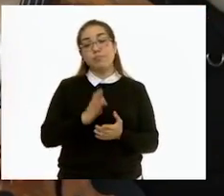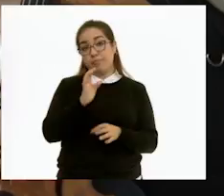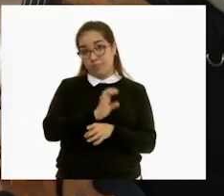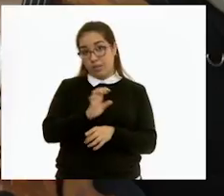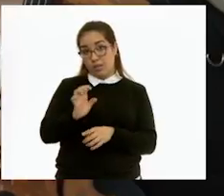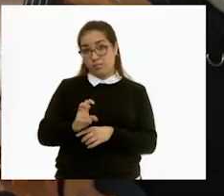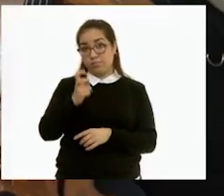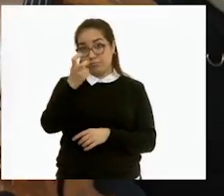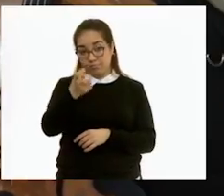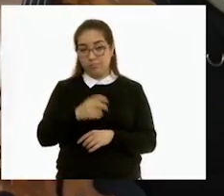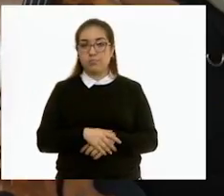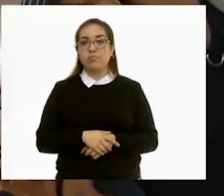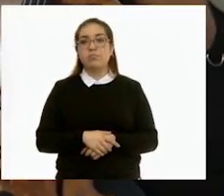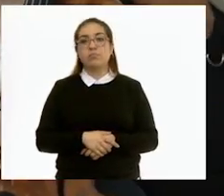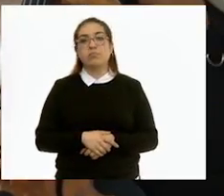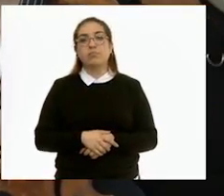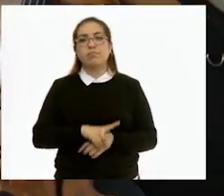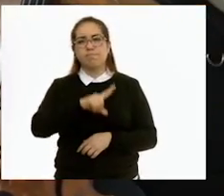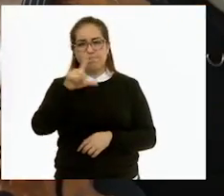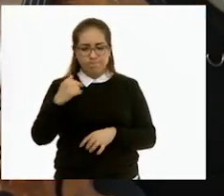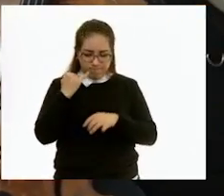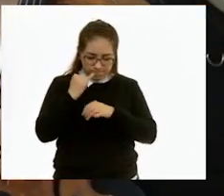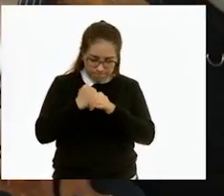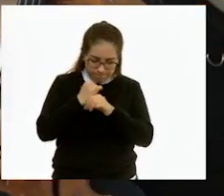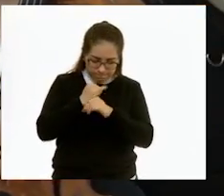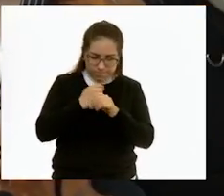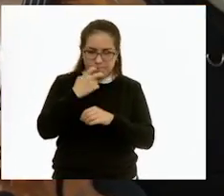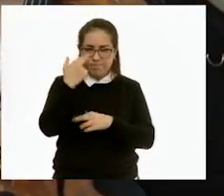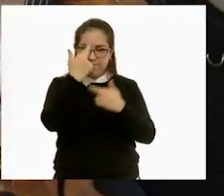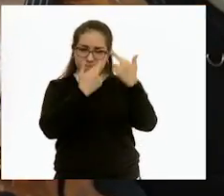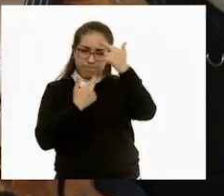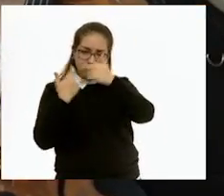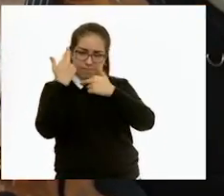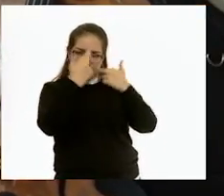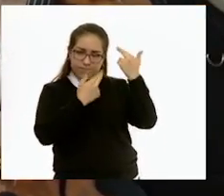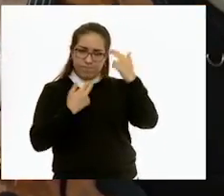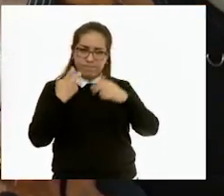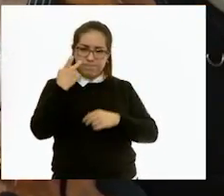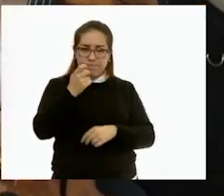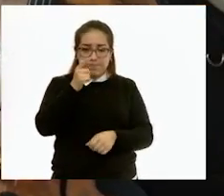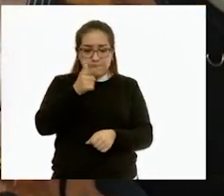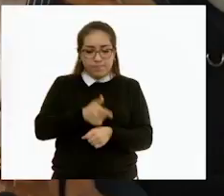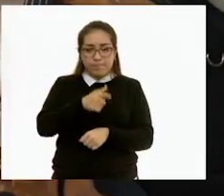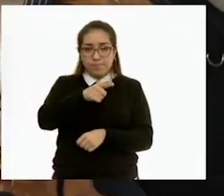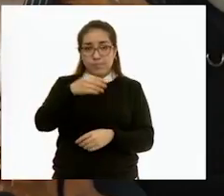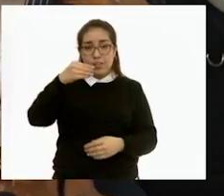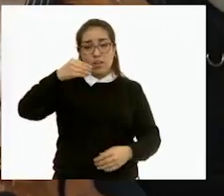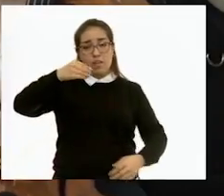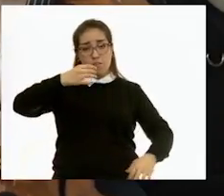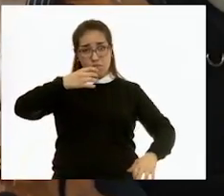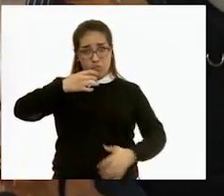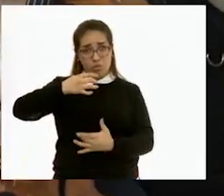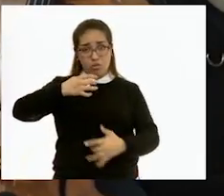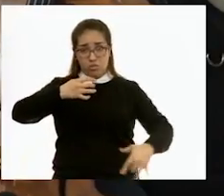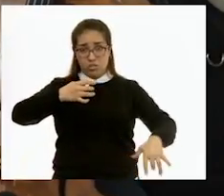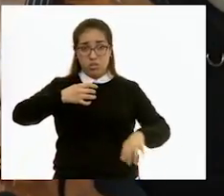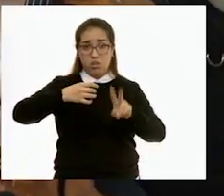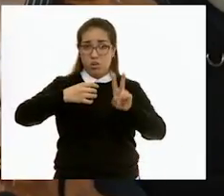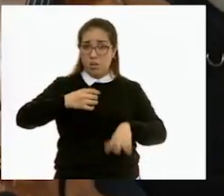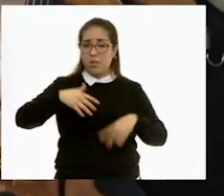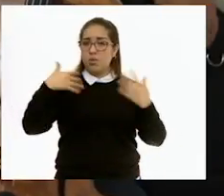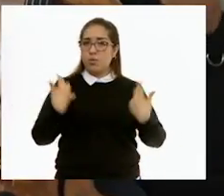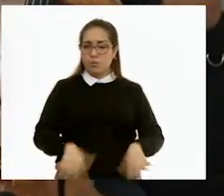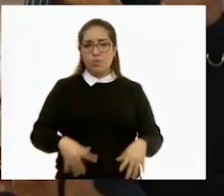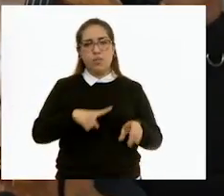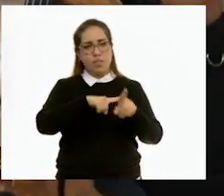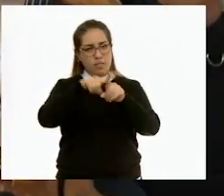Entonces, al explorar este registro agudo, podemos encontrar que el violonchelo es un instrumento bastante versátil,